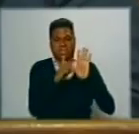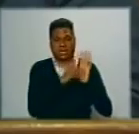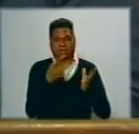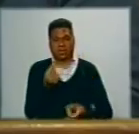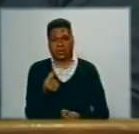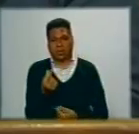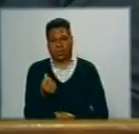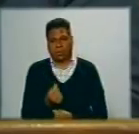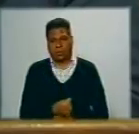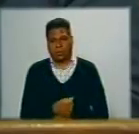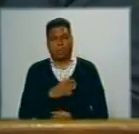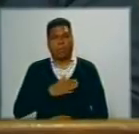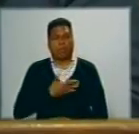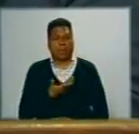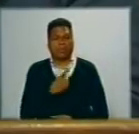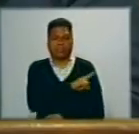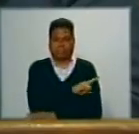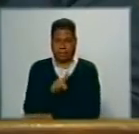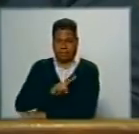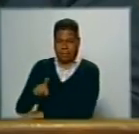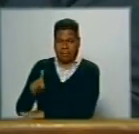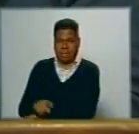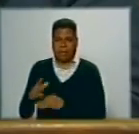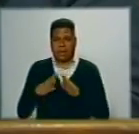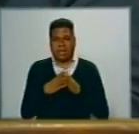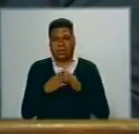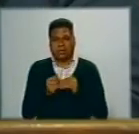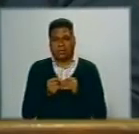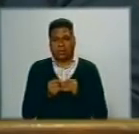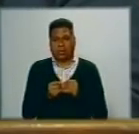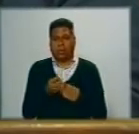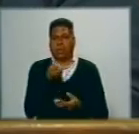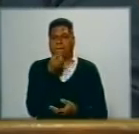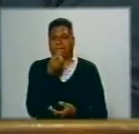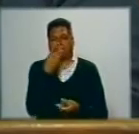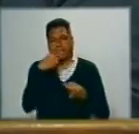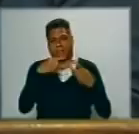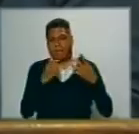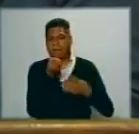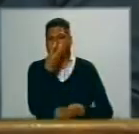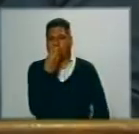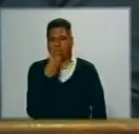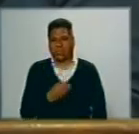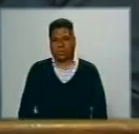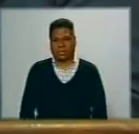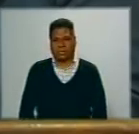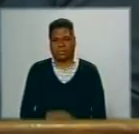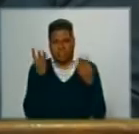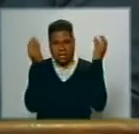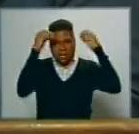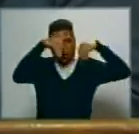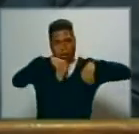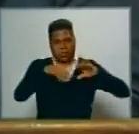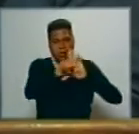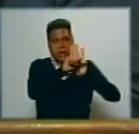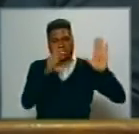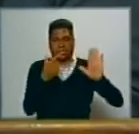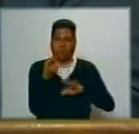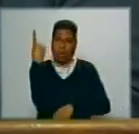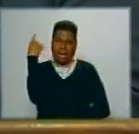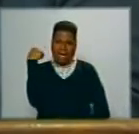Socioeconómicos podrá disponer para los bienes y servicios categorizados, de conformidad con el artículo